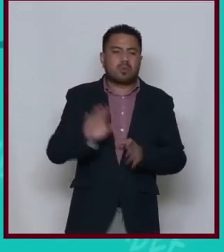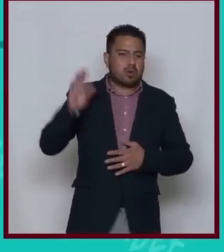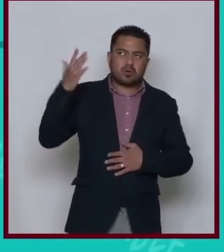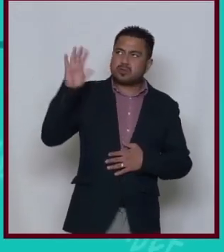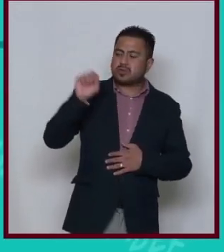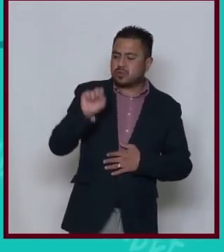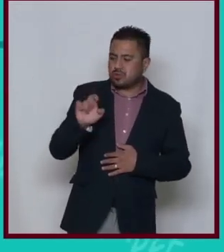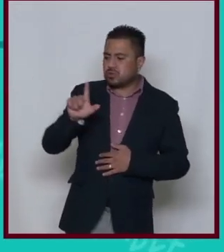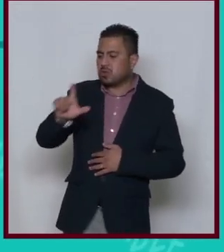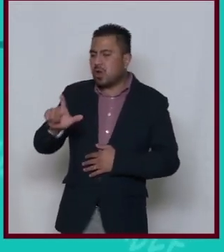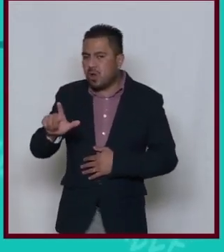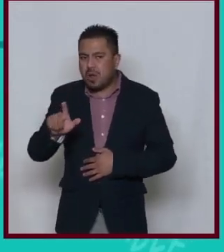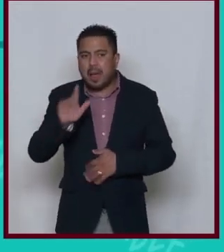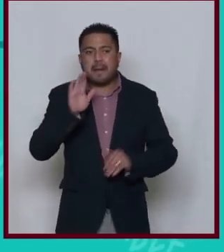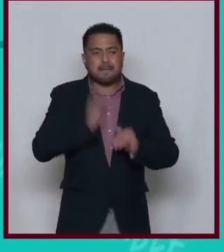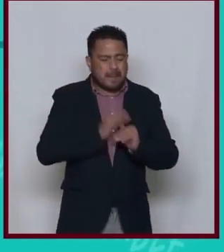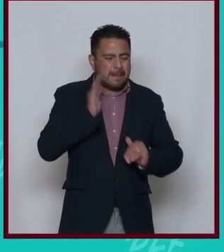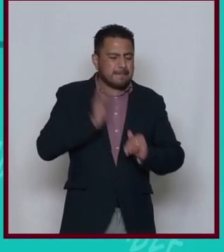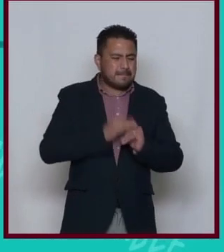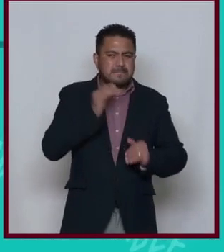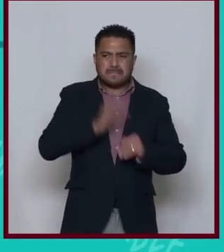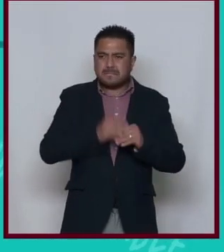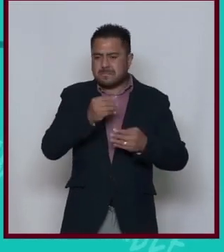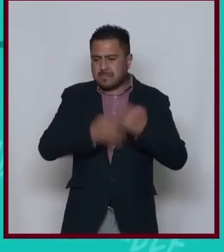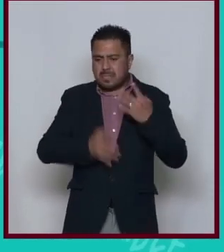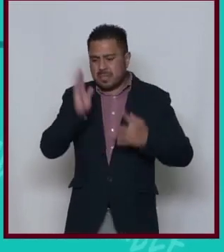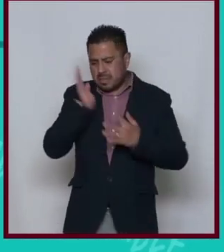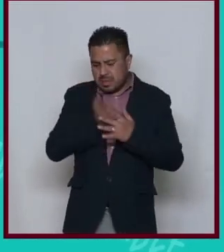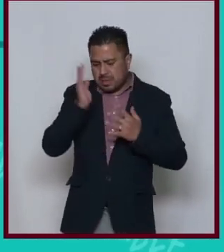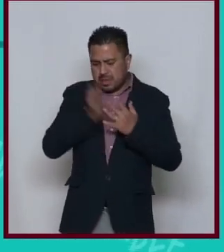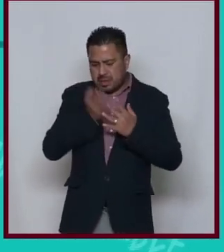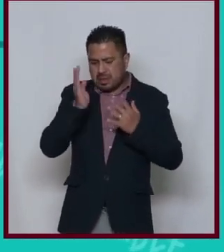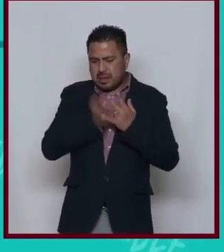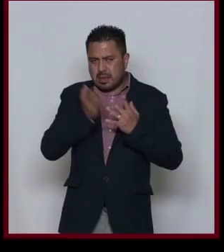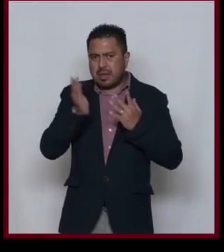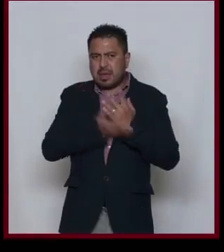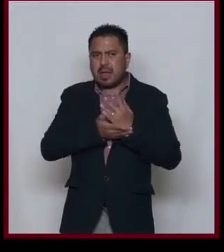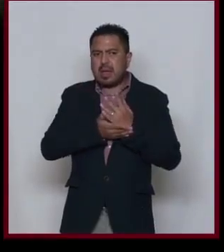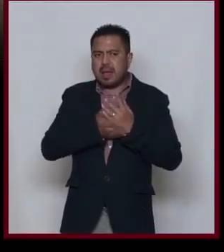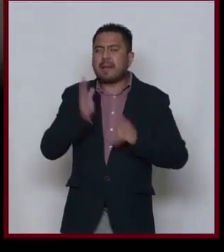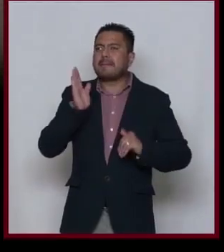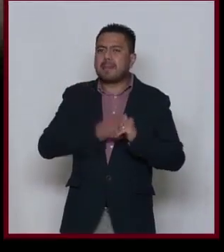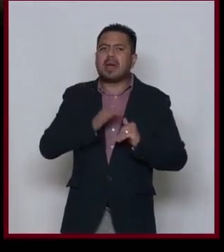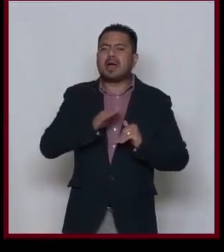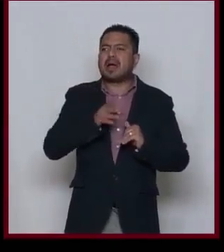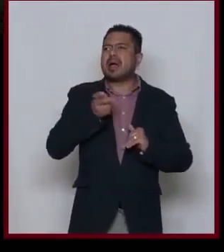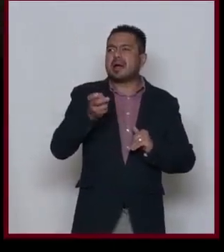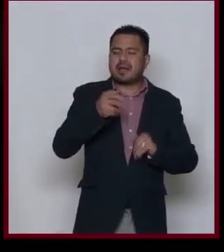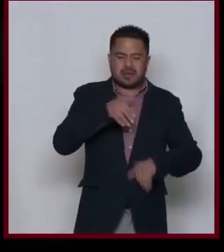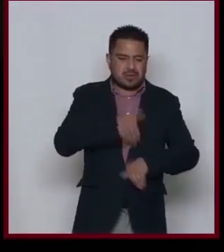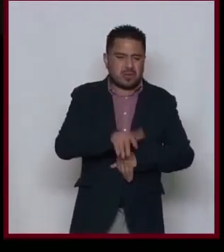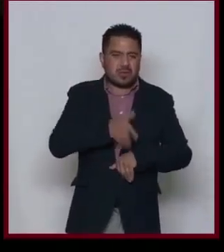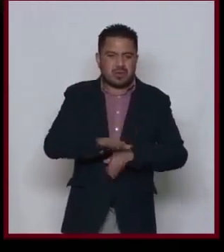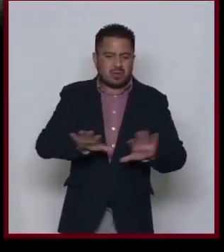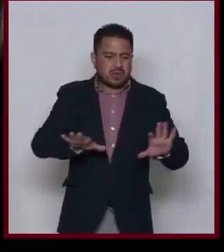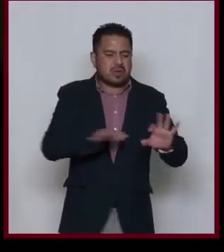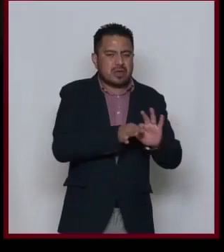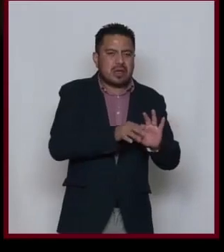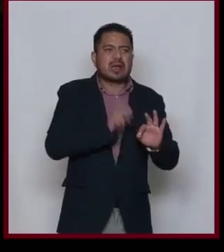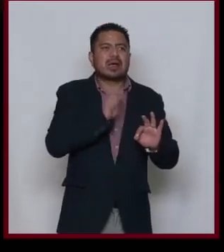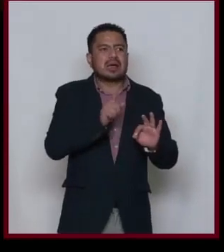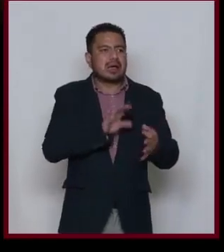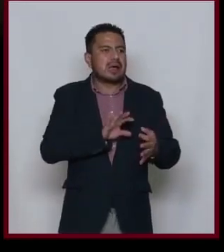Y así que para obtener más notas fue dividiendo la cuerda en otras fracciones. O sea que los números racionales